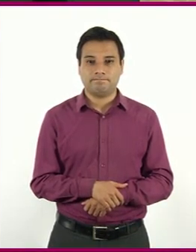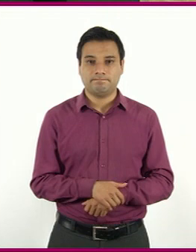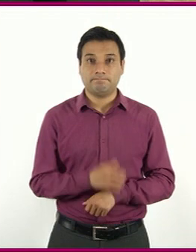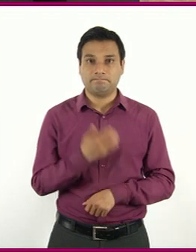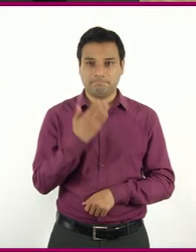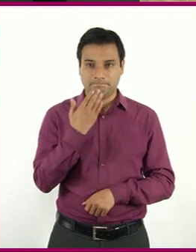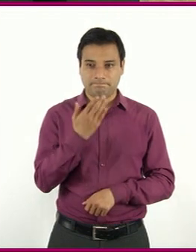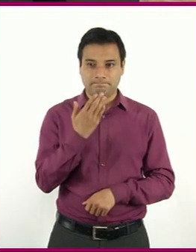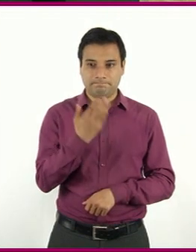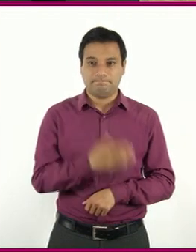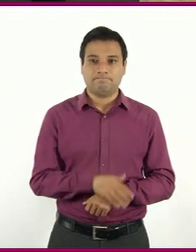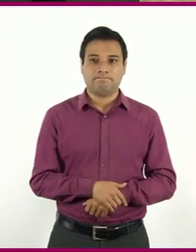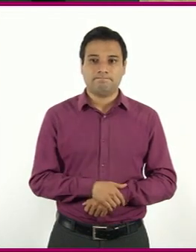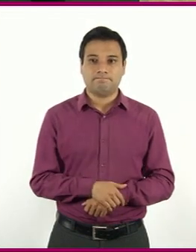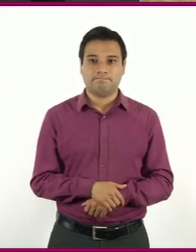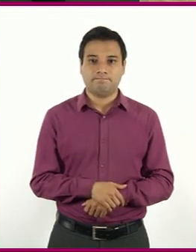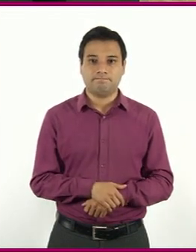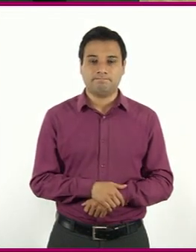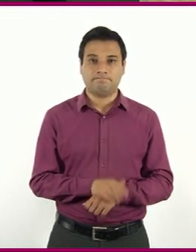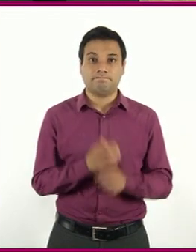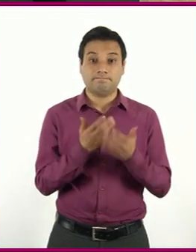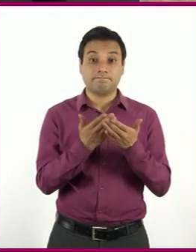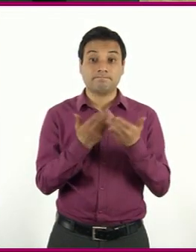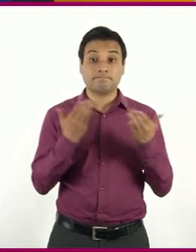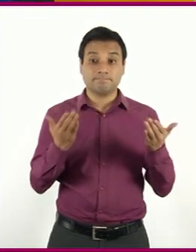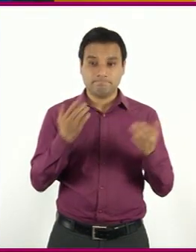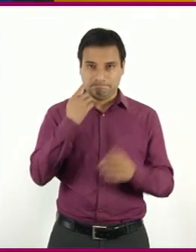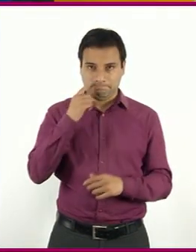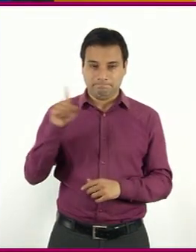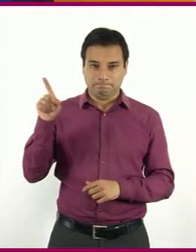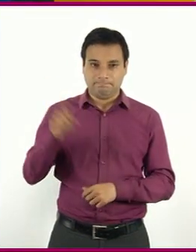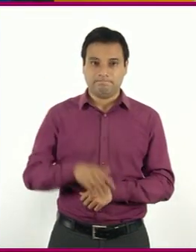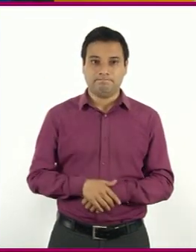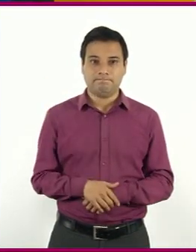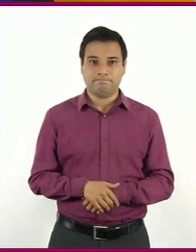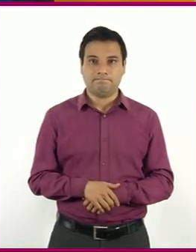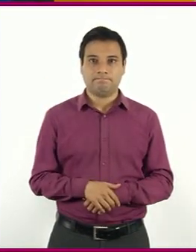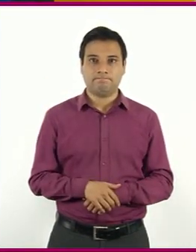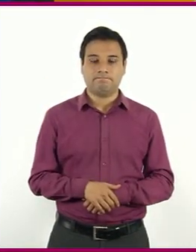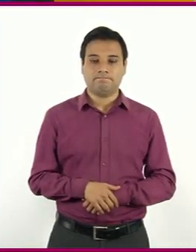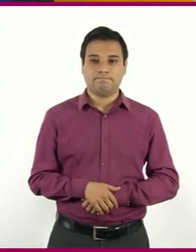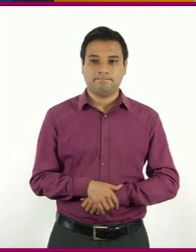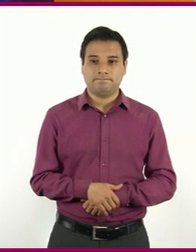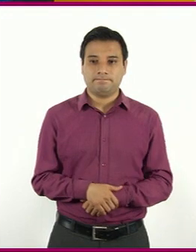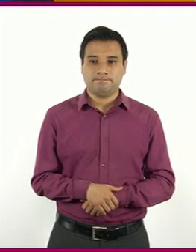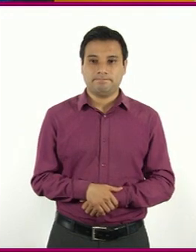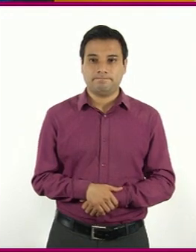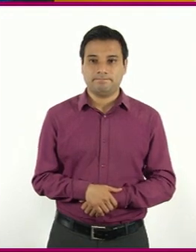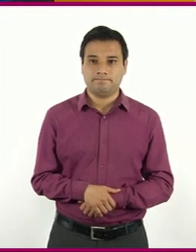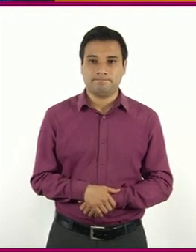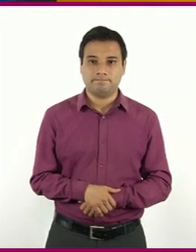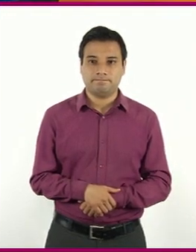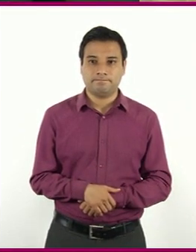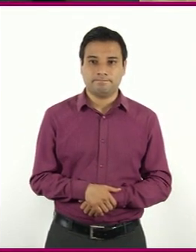Bien. Ahora, palma hacia arriba. Y jalo por abajo.